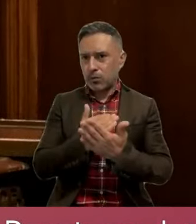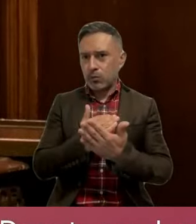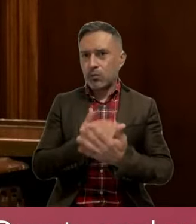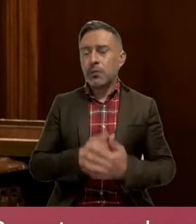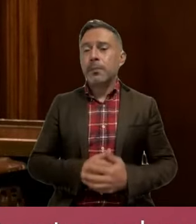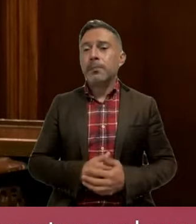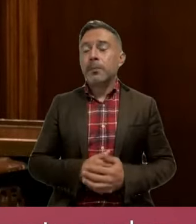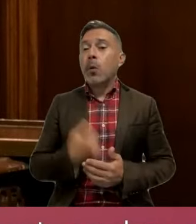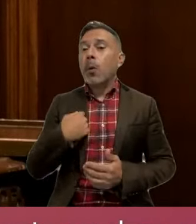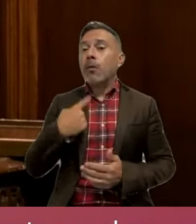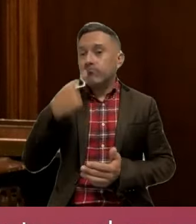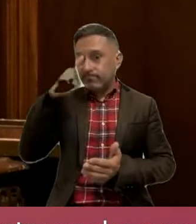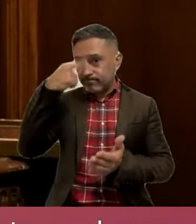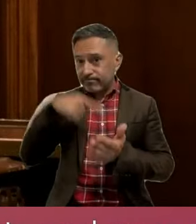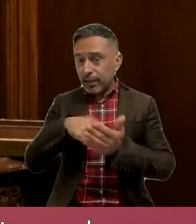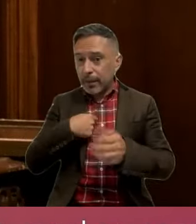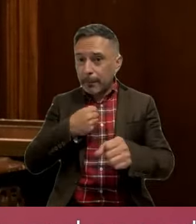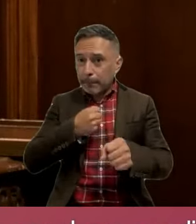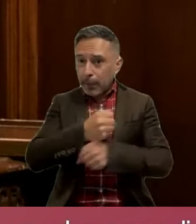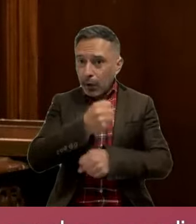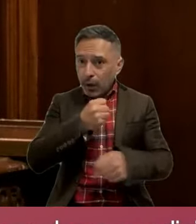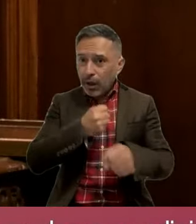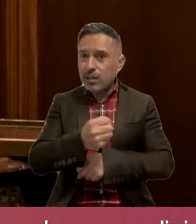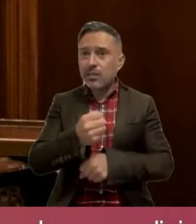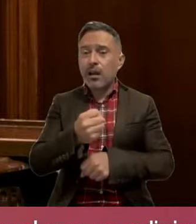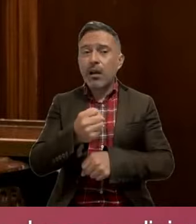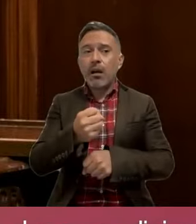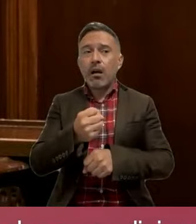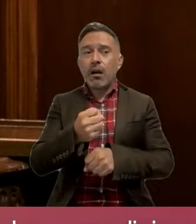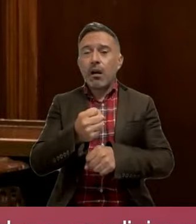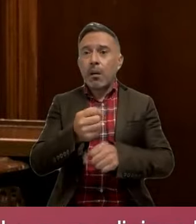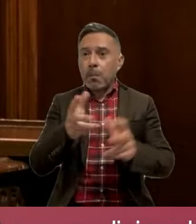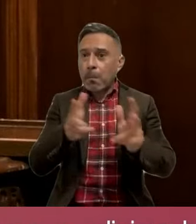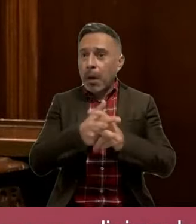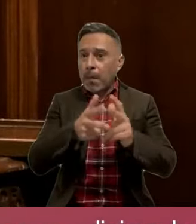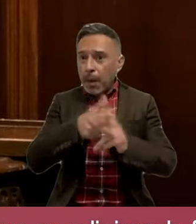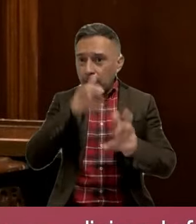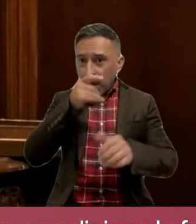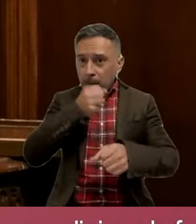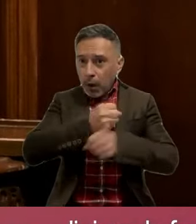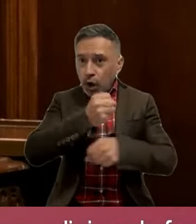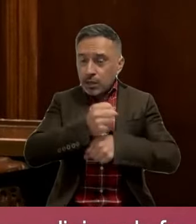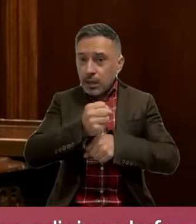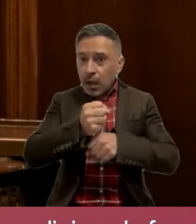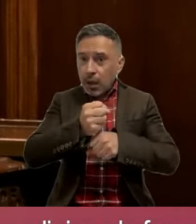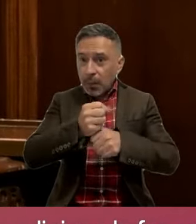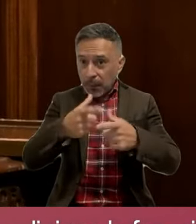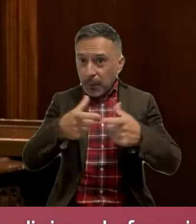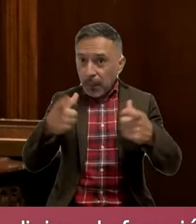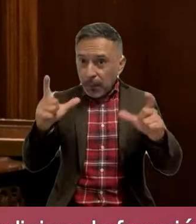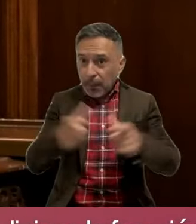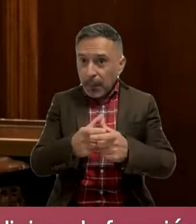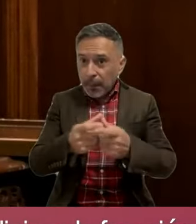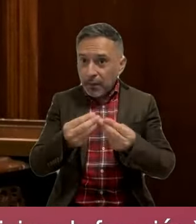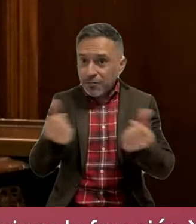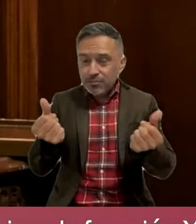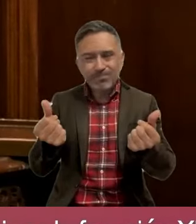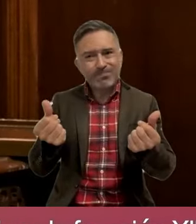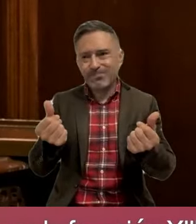violencia no se acaba con más violencia, que la violencia